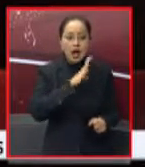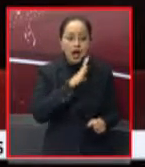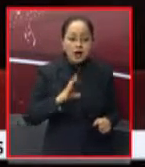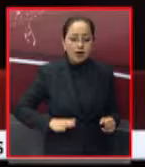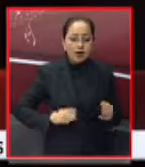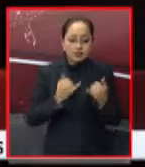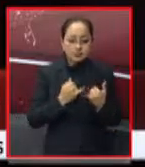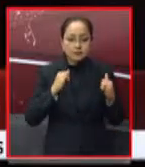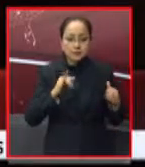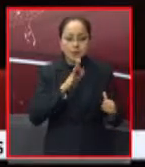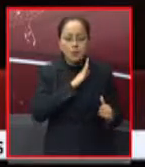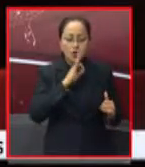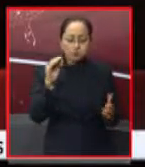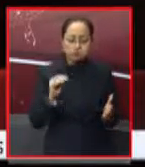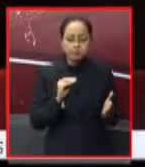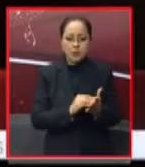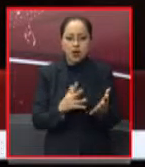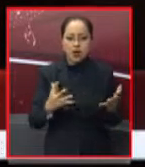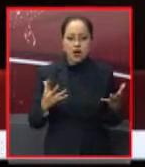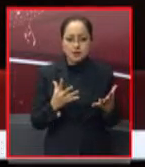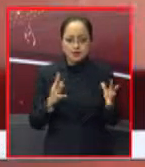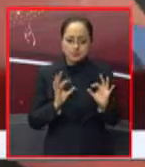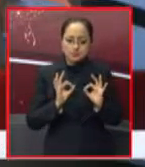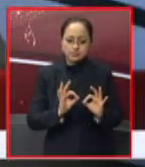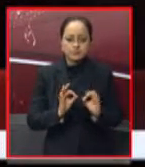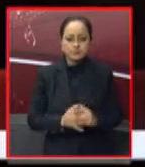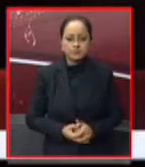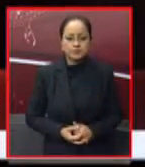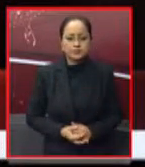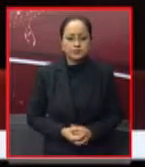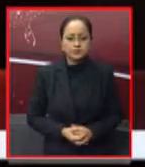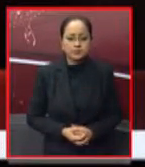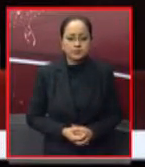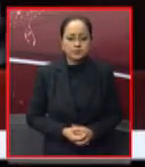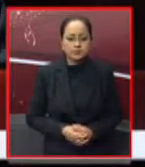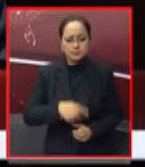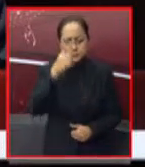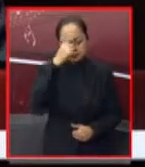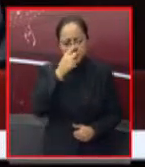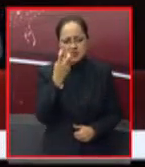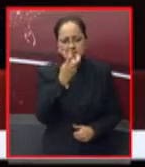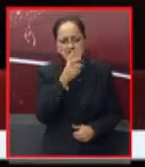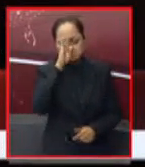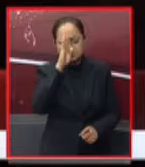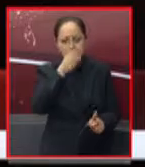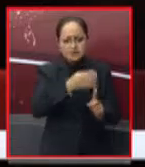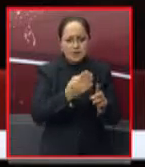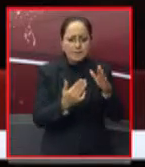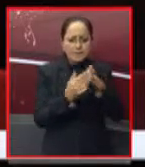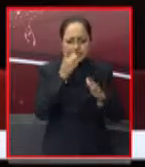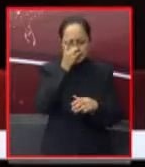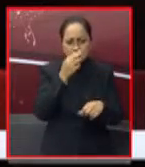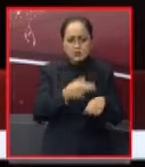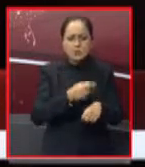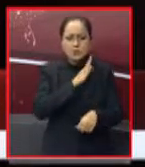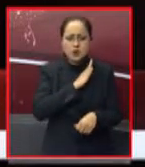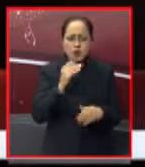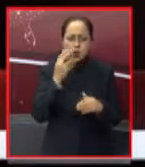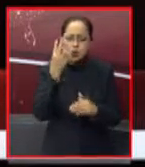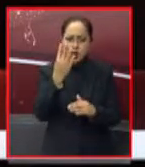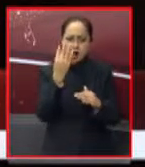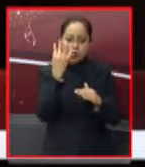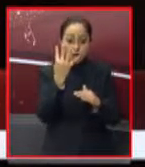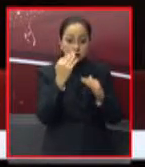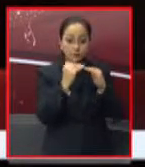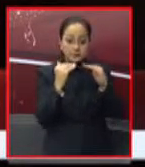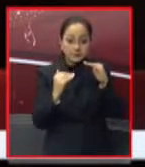independientes puedan ser ejercidas de manera adecuada. Para tal fin propone que la mesa directiva se integre por 4